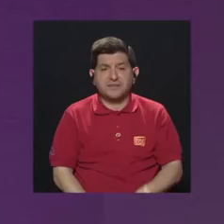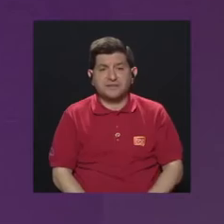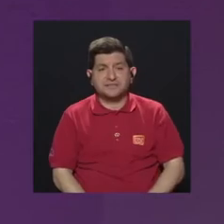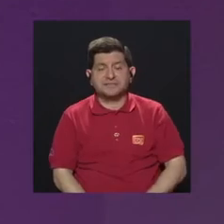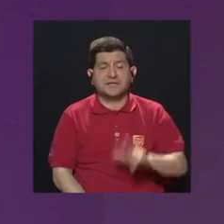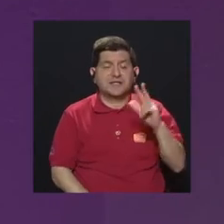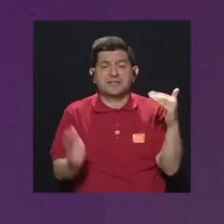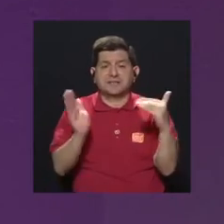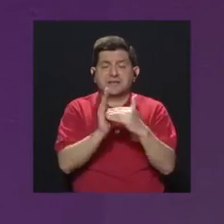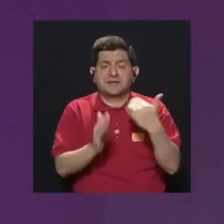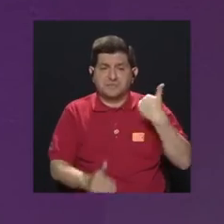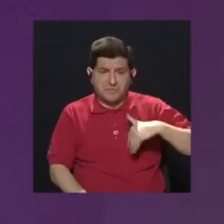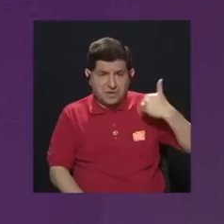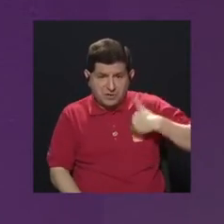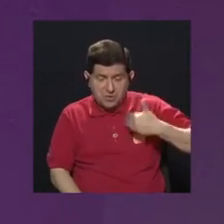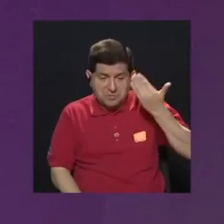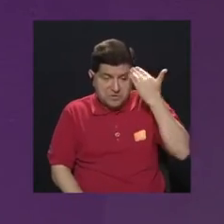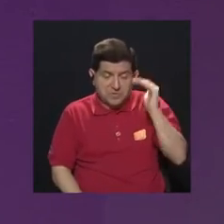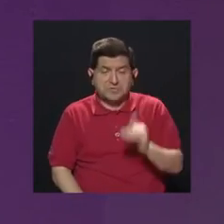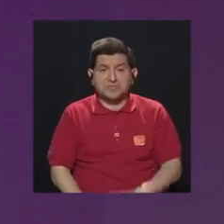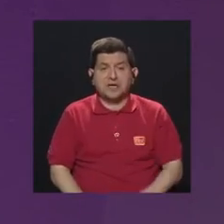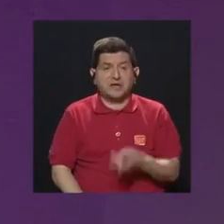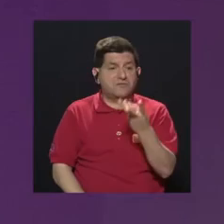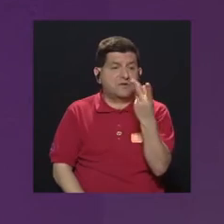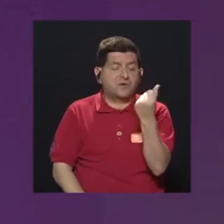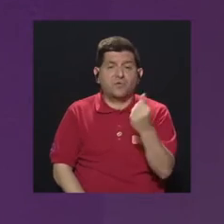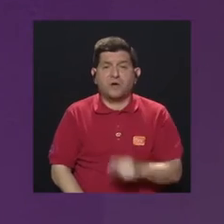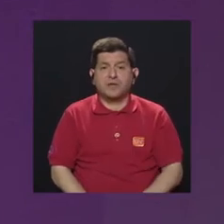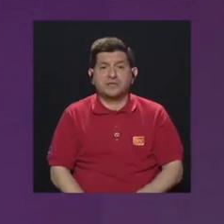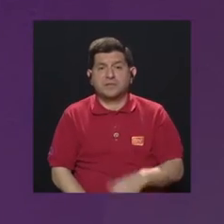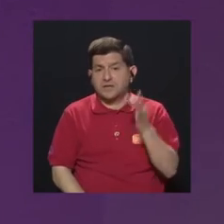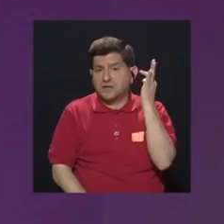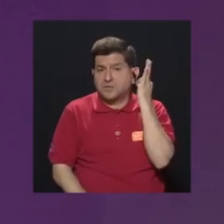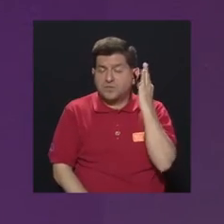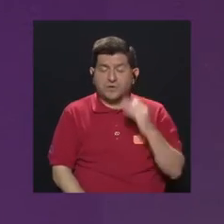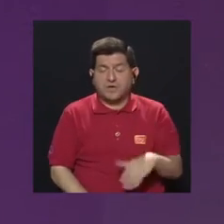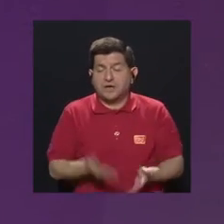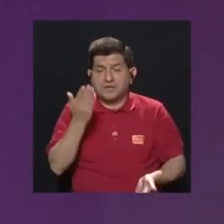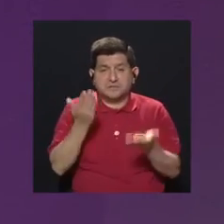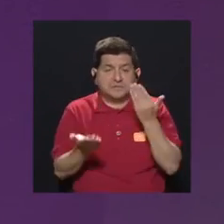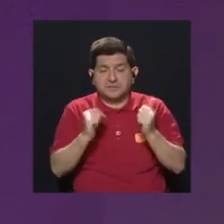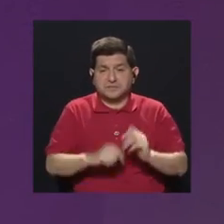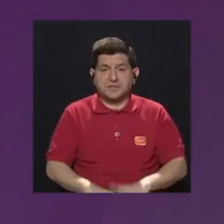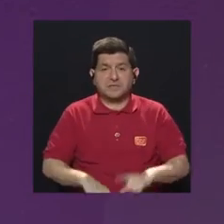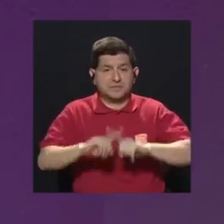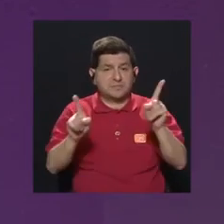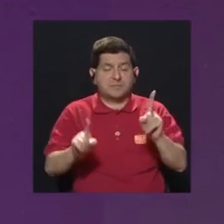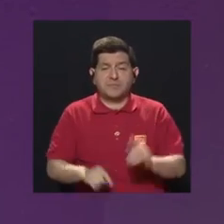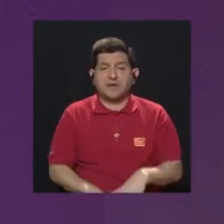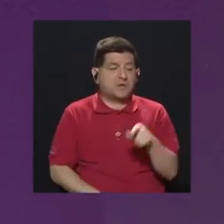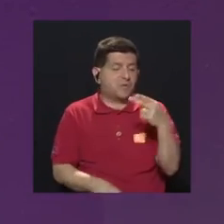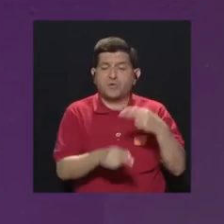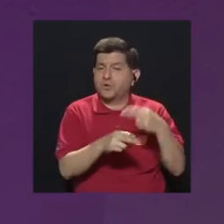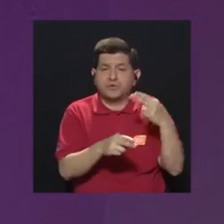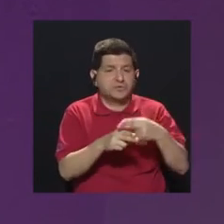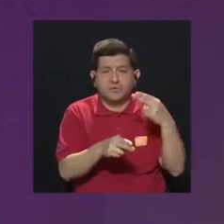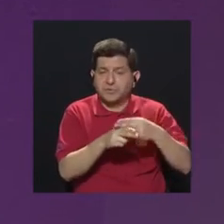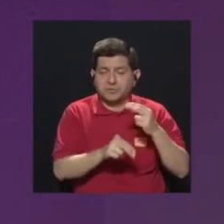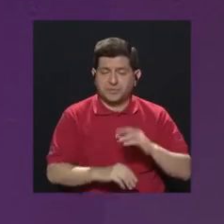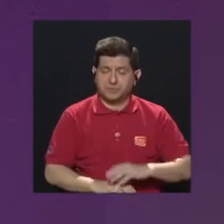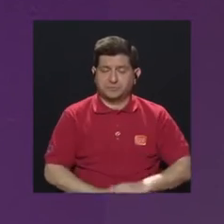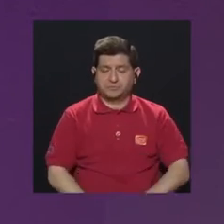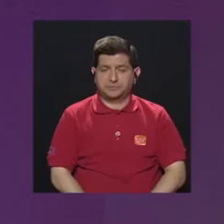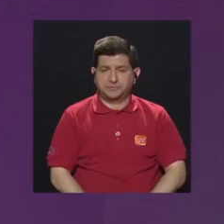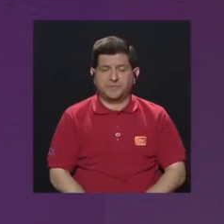3000 hombres no sabemos de esos 3000 cuántos eran dueñas verdad cuántos éramos mujeres y sencillamente no fuimos nombradas entonces